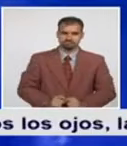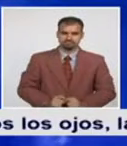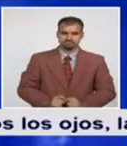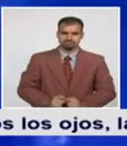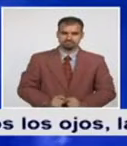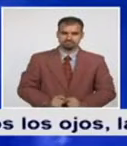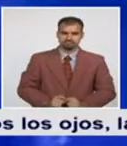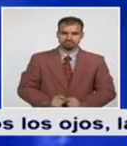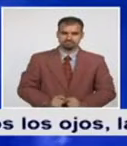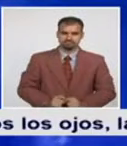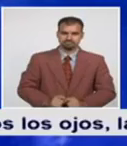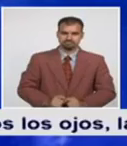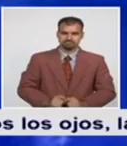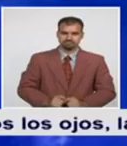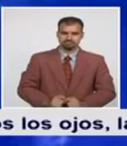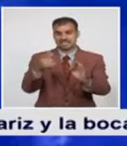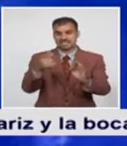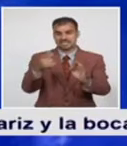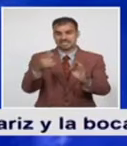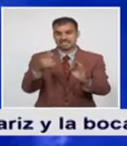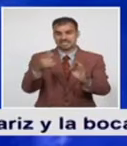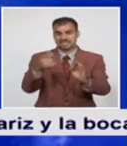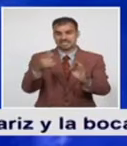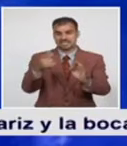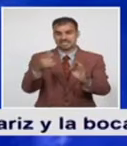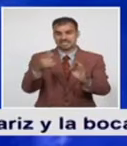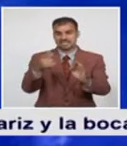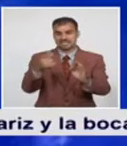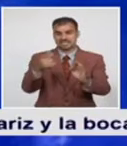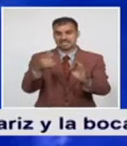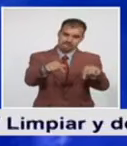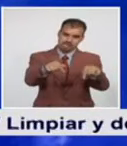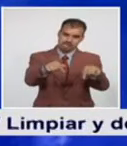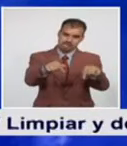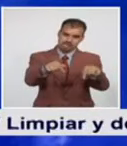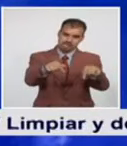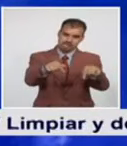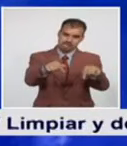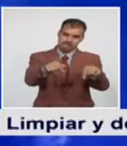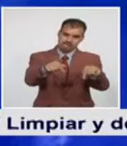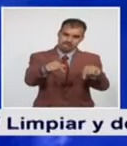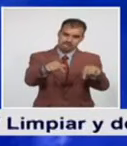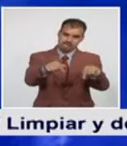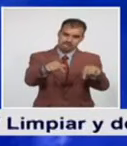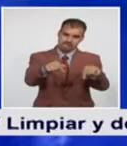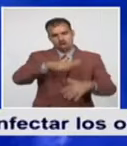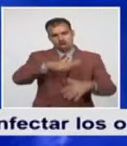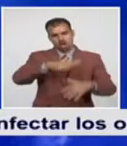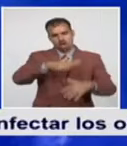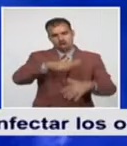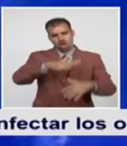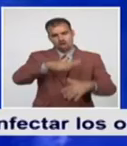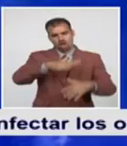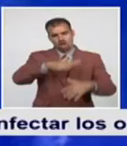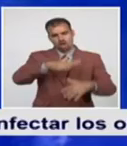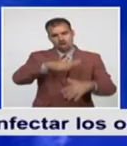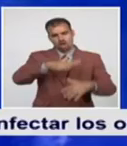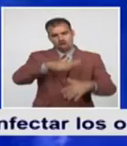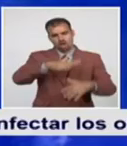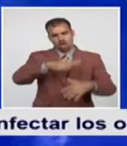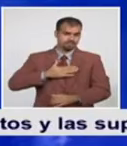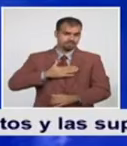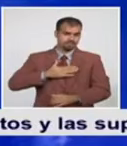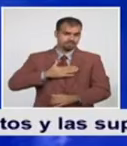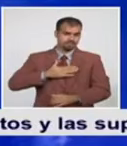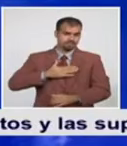usted representa al Ejército de Batas Blancas. El aplauso de felicitación hoy a los trabajadores cubanos en su día, de manera diferente,